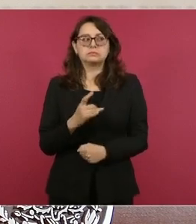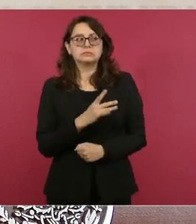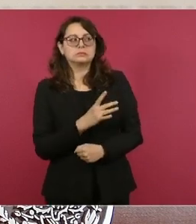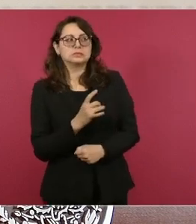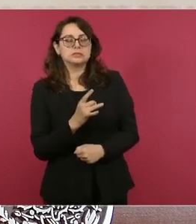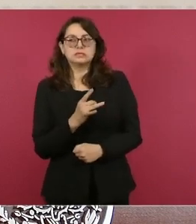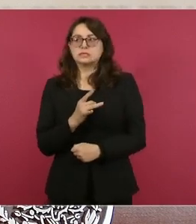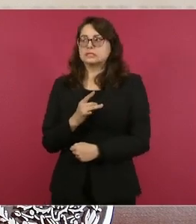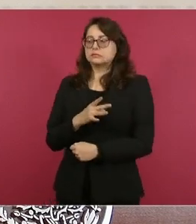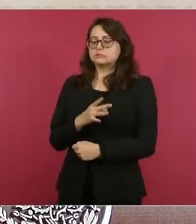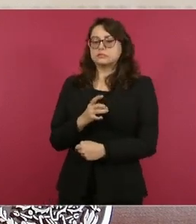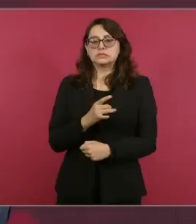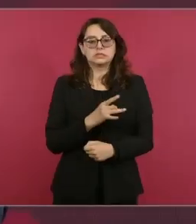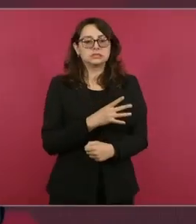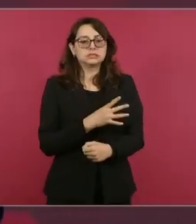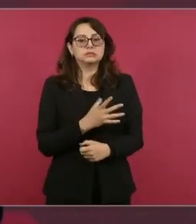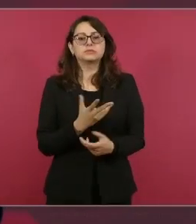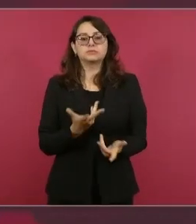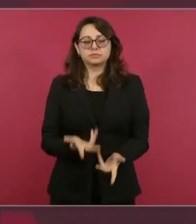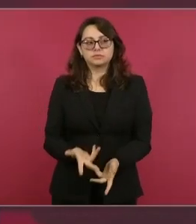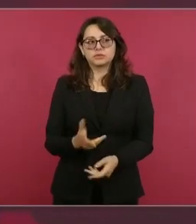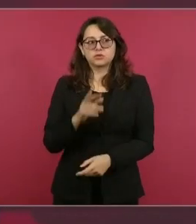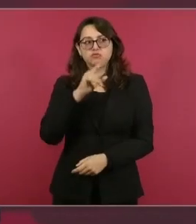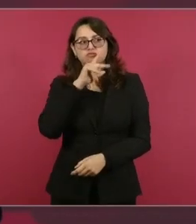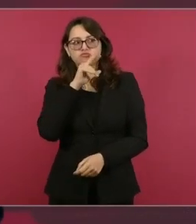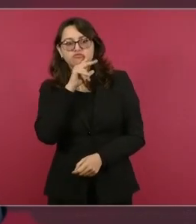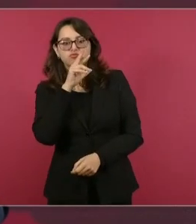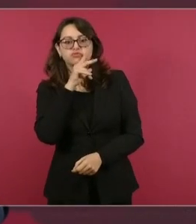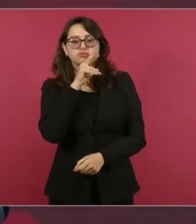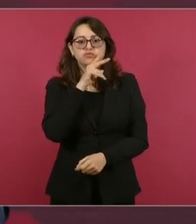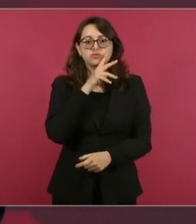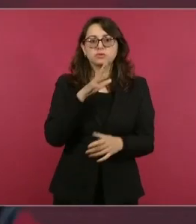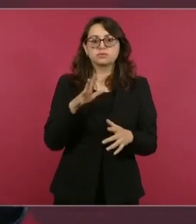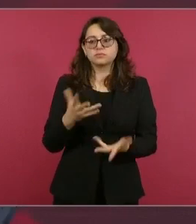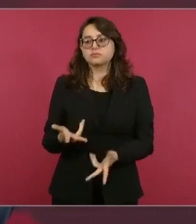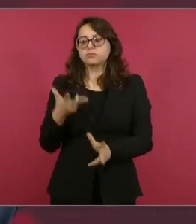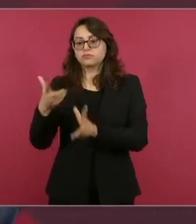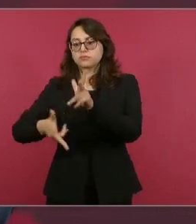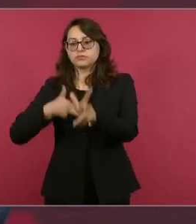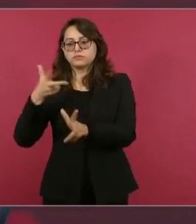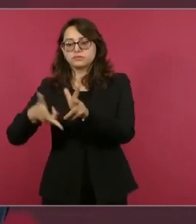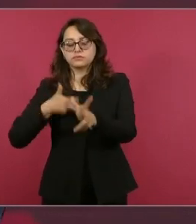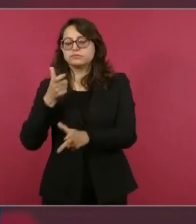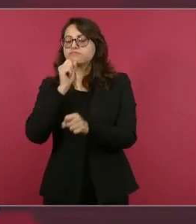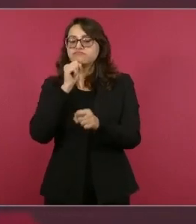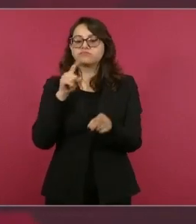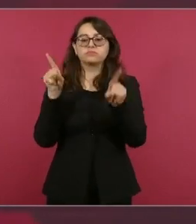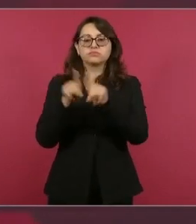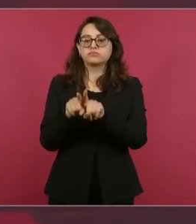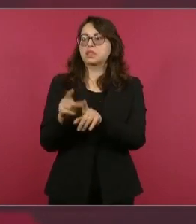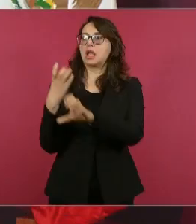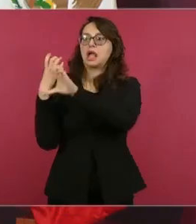de acompañante, se va uno de todas maneras tenso. Si va uno en el autobús también,